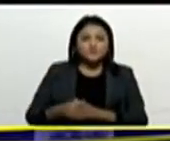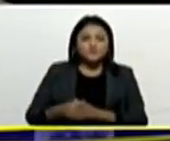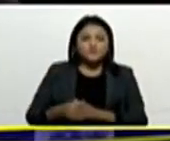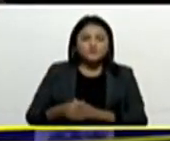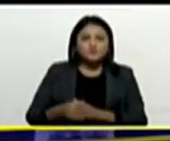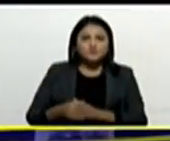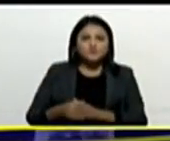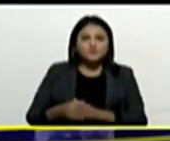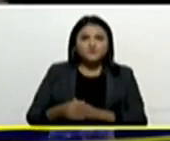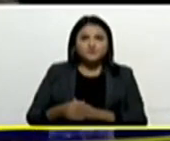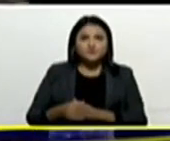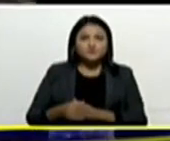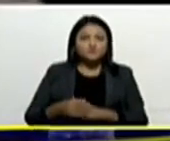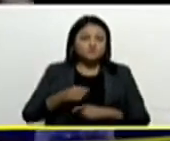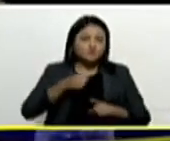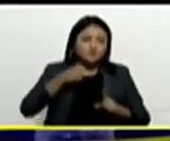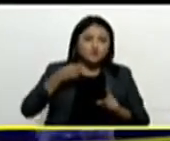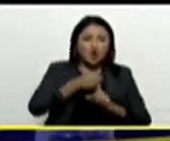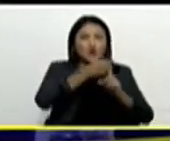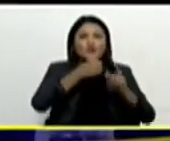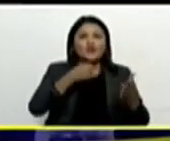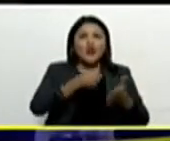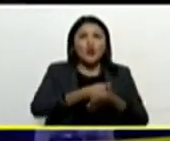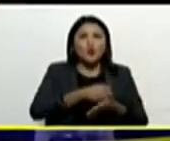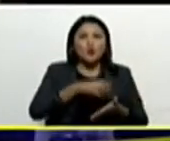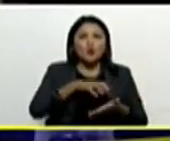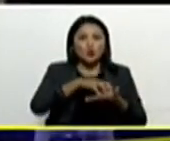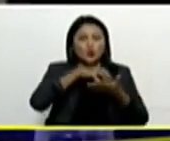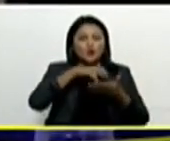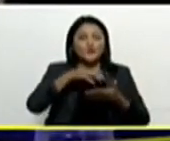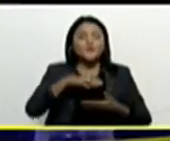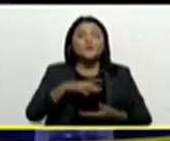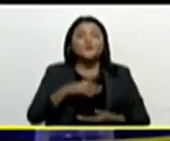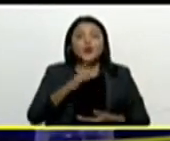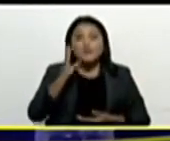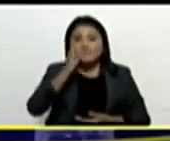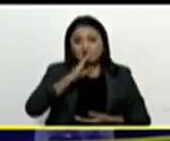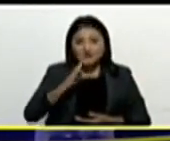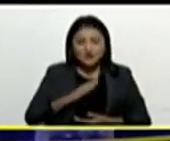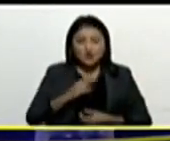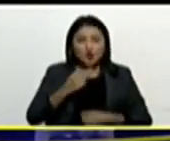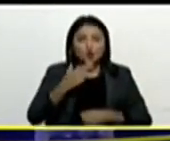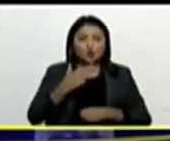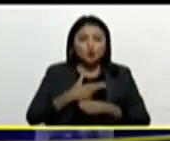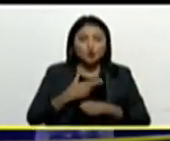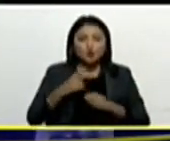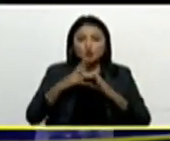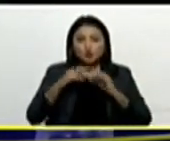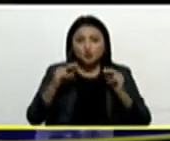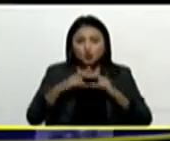perversamente golpes de Estado en Honduras, en Brasil, en Paraguay, en Ecuador,